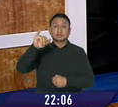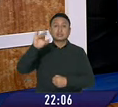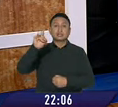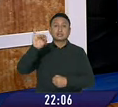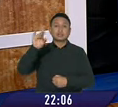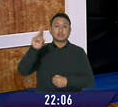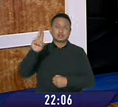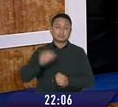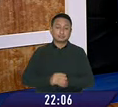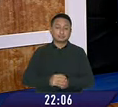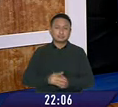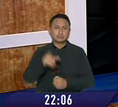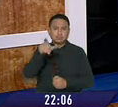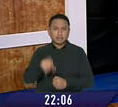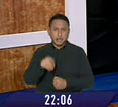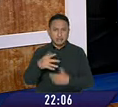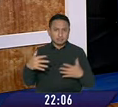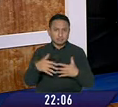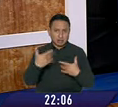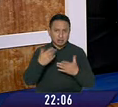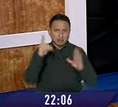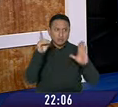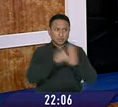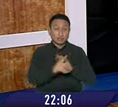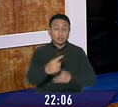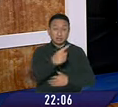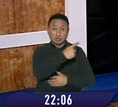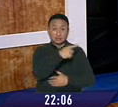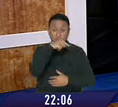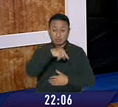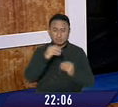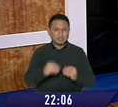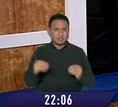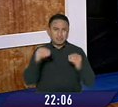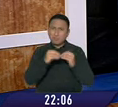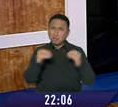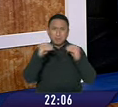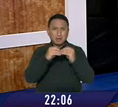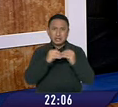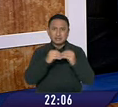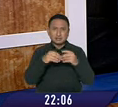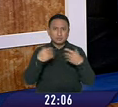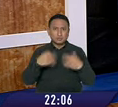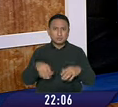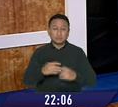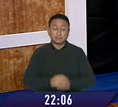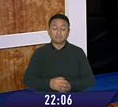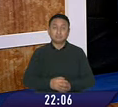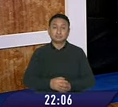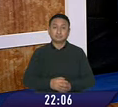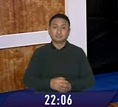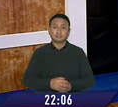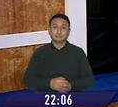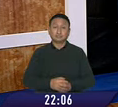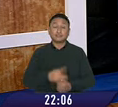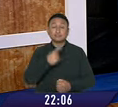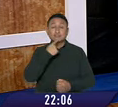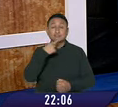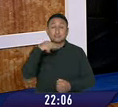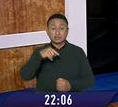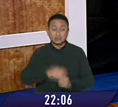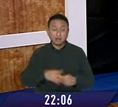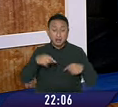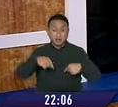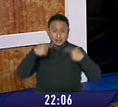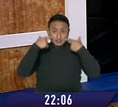Los moradores, atemorizados, denuncian que este delito ha crecido de forma alarmante en el sector. Aseguran que no